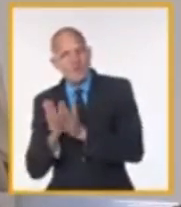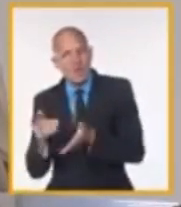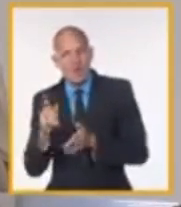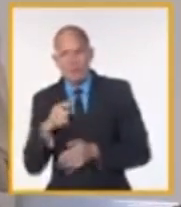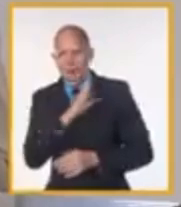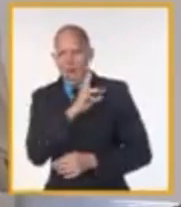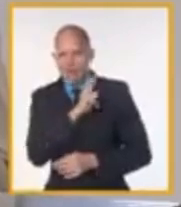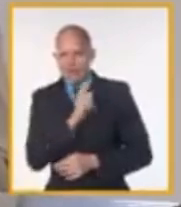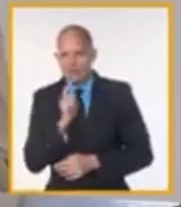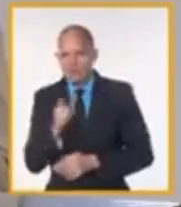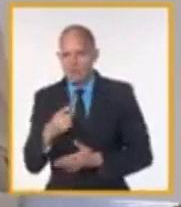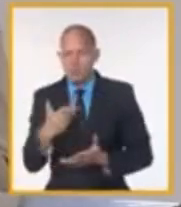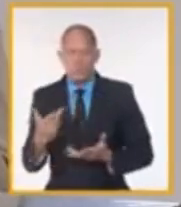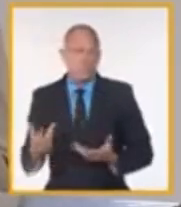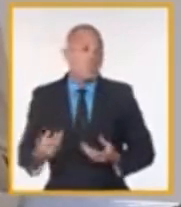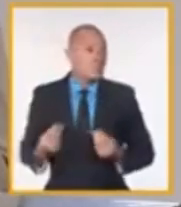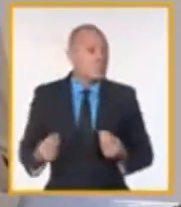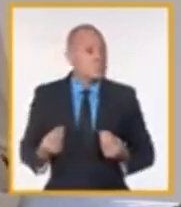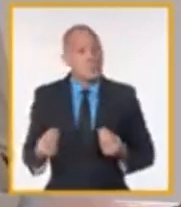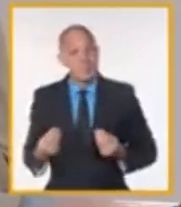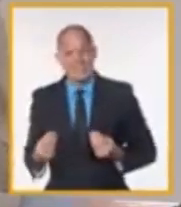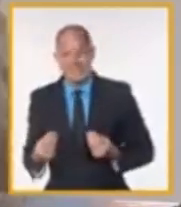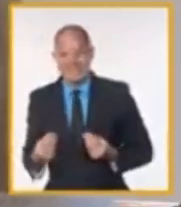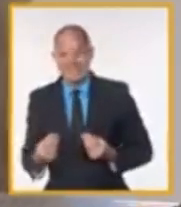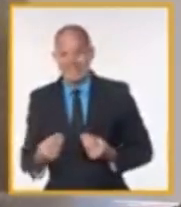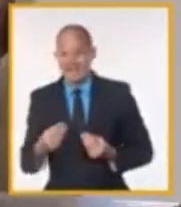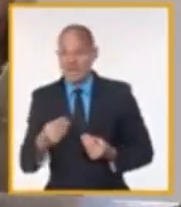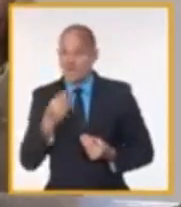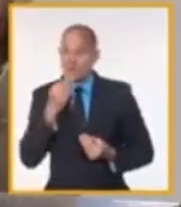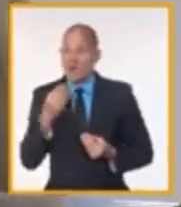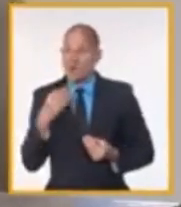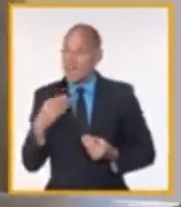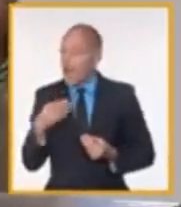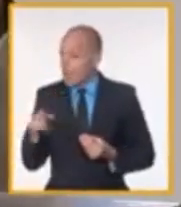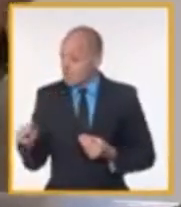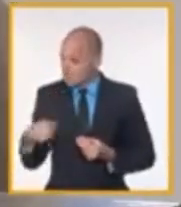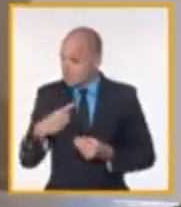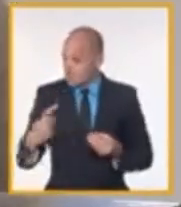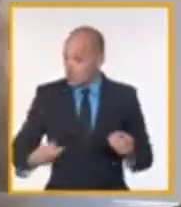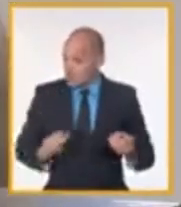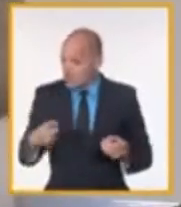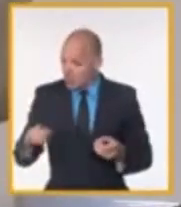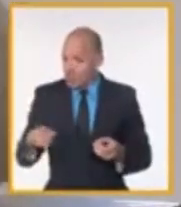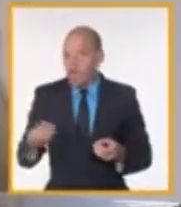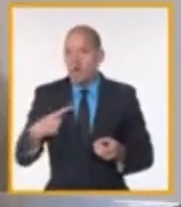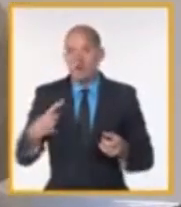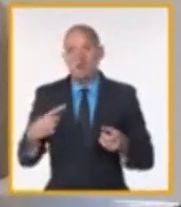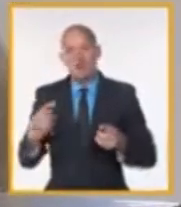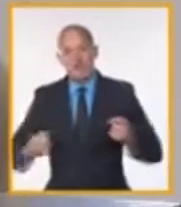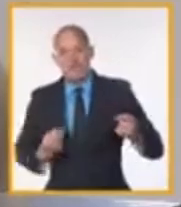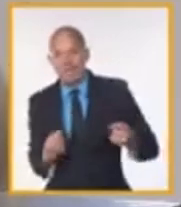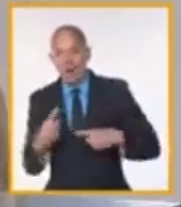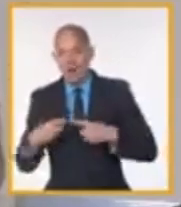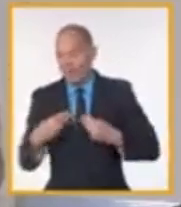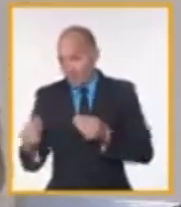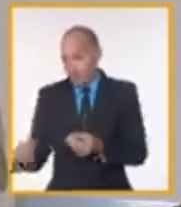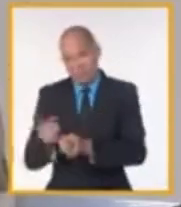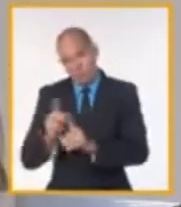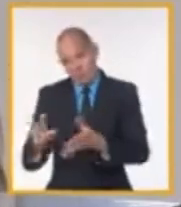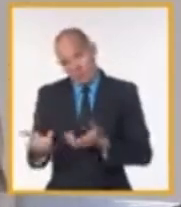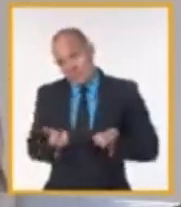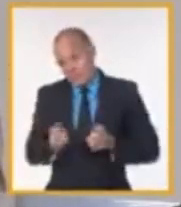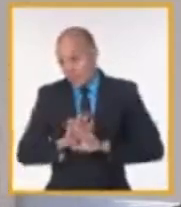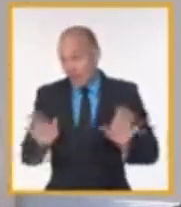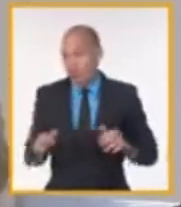netan yjo te voy a cortar el suministro de armas pero fíjate incluso violando las reglas de la del